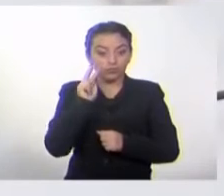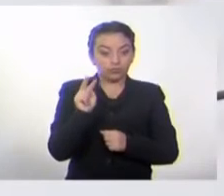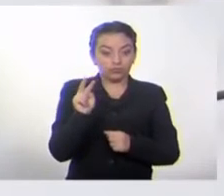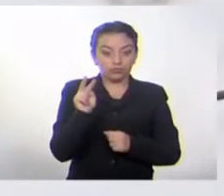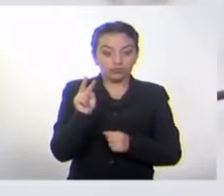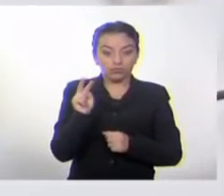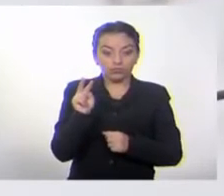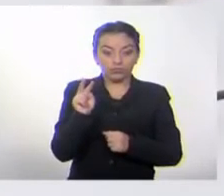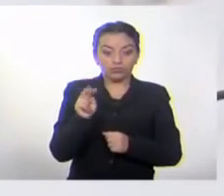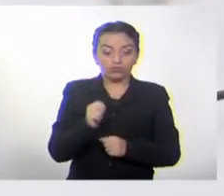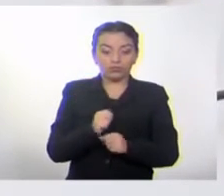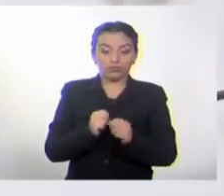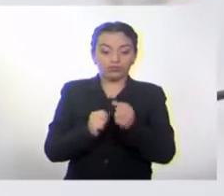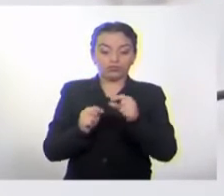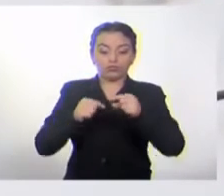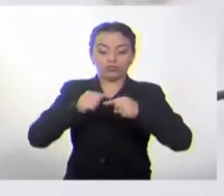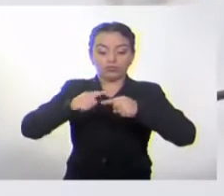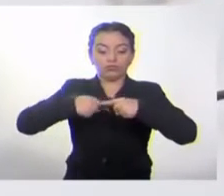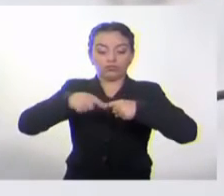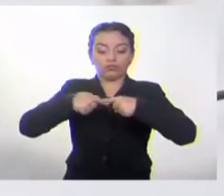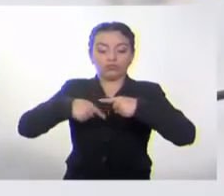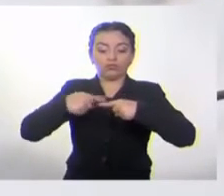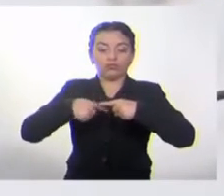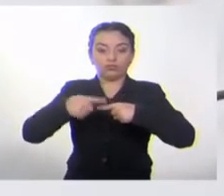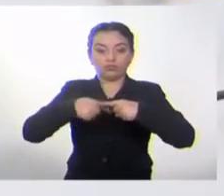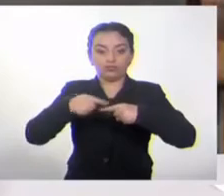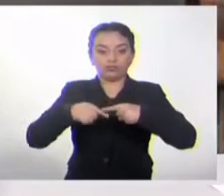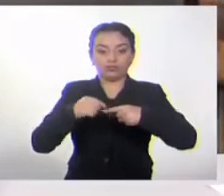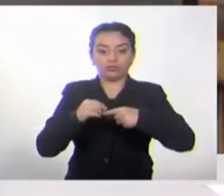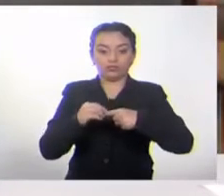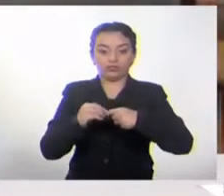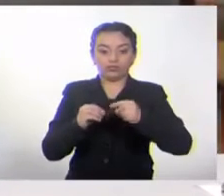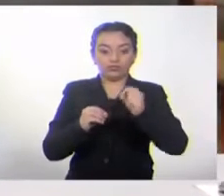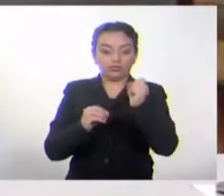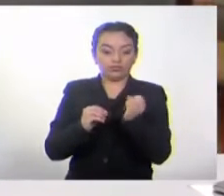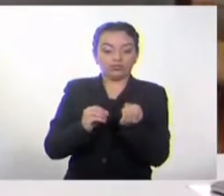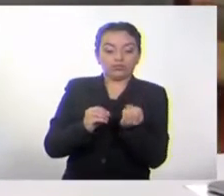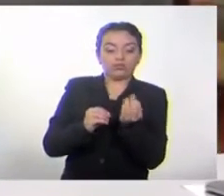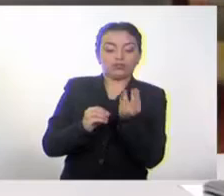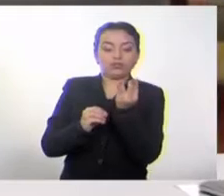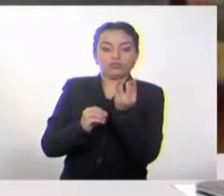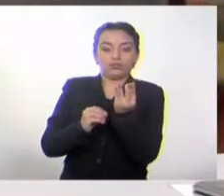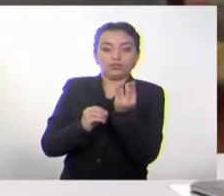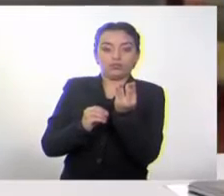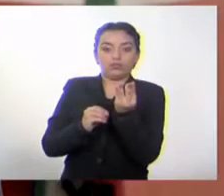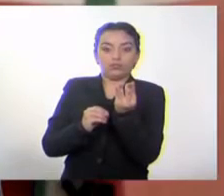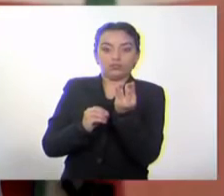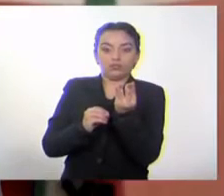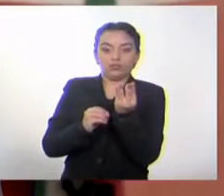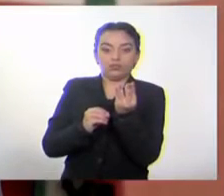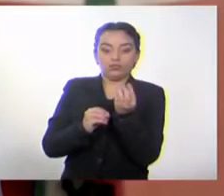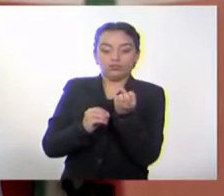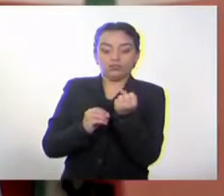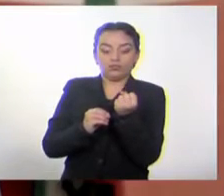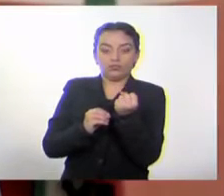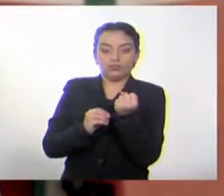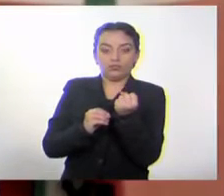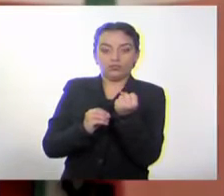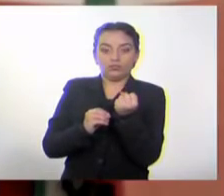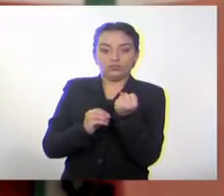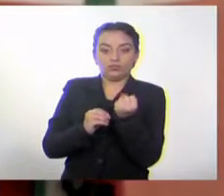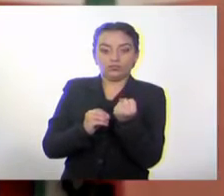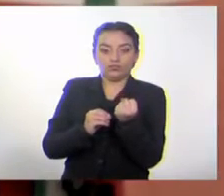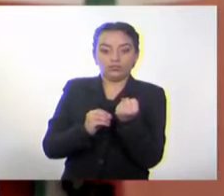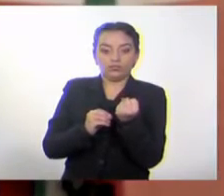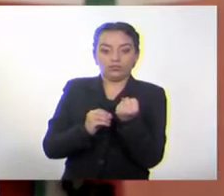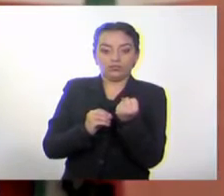iré acomodando. Pongo el LED rojo, pero a diferencia del caso anterior, ya no voy a poner